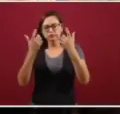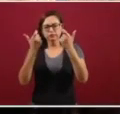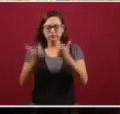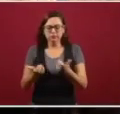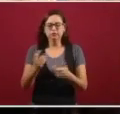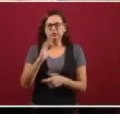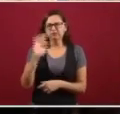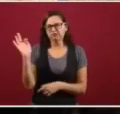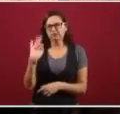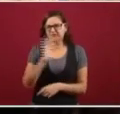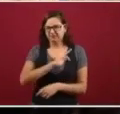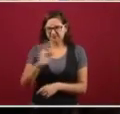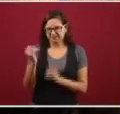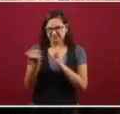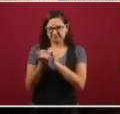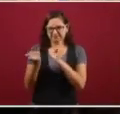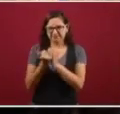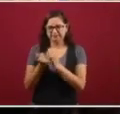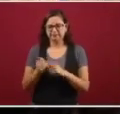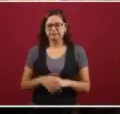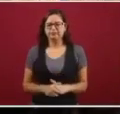lo